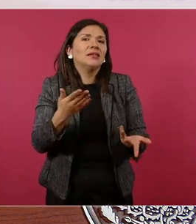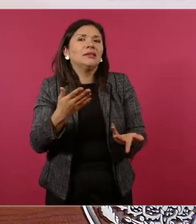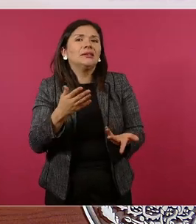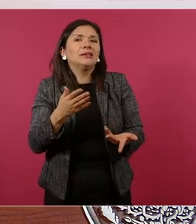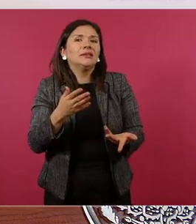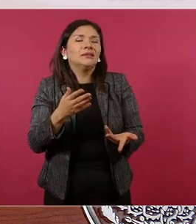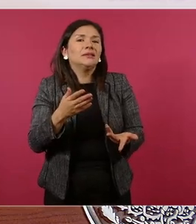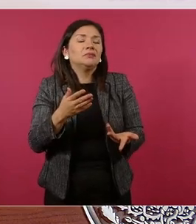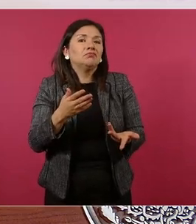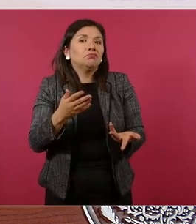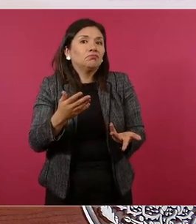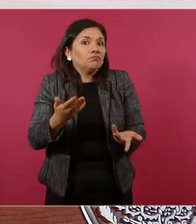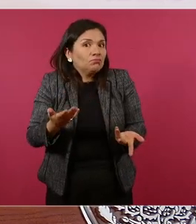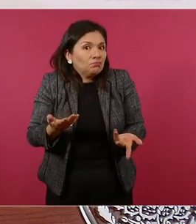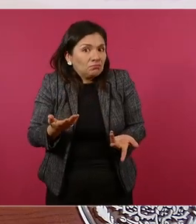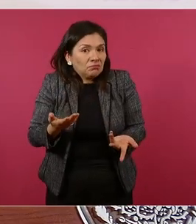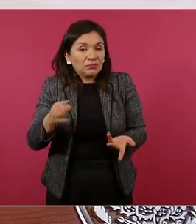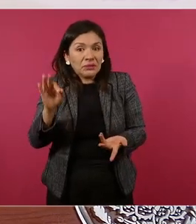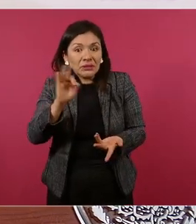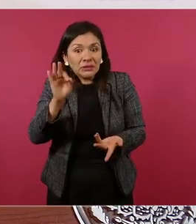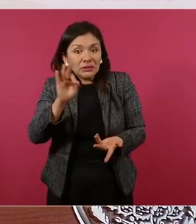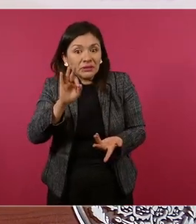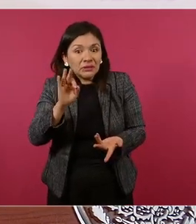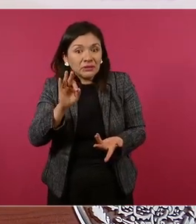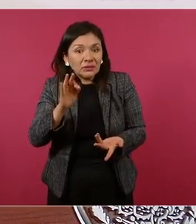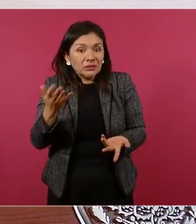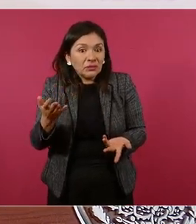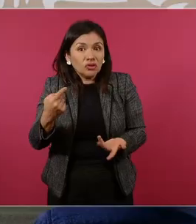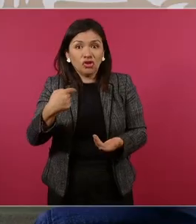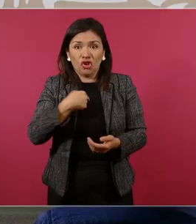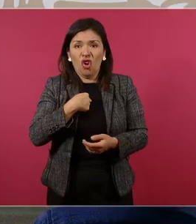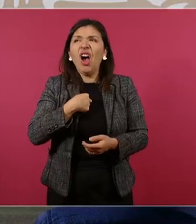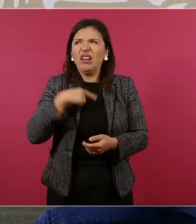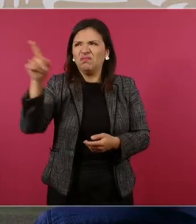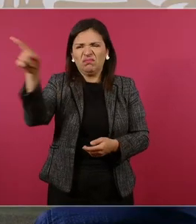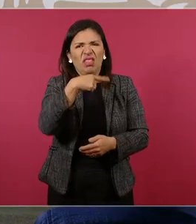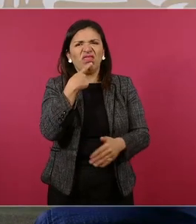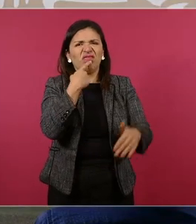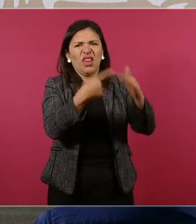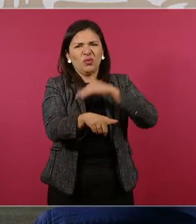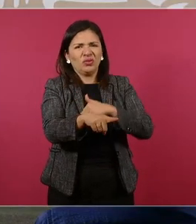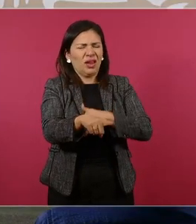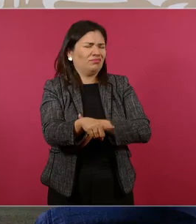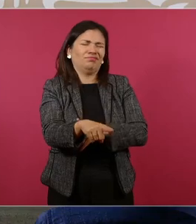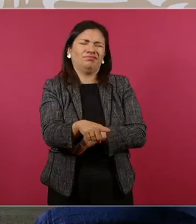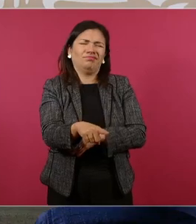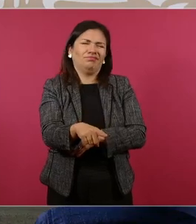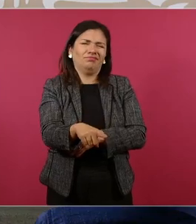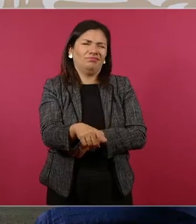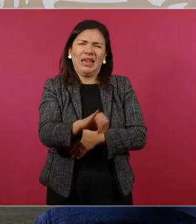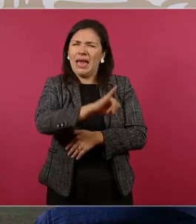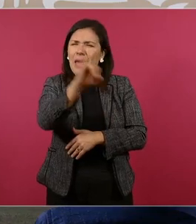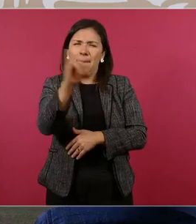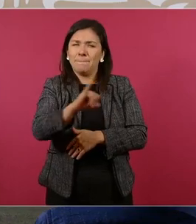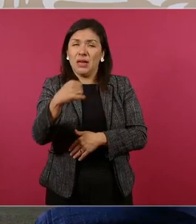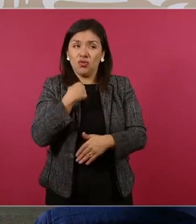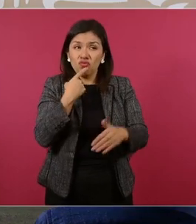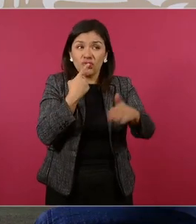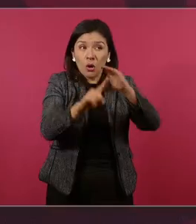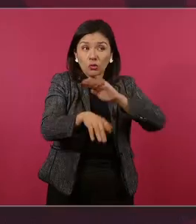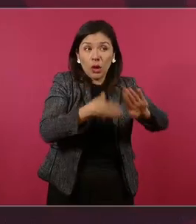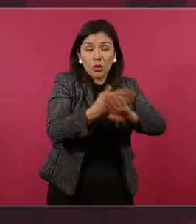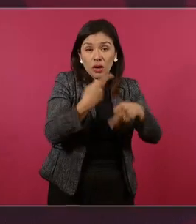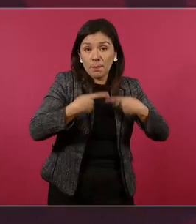si yo este lo denuncio nunca he denunciado a ningún